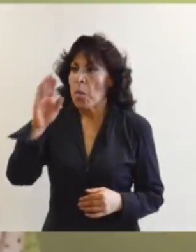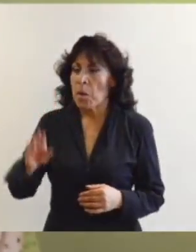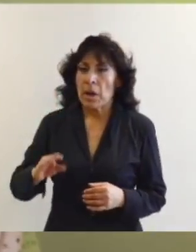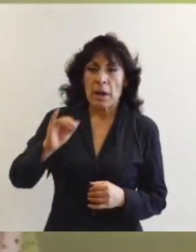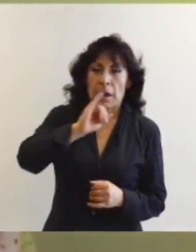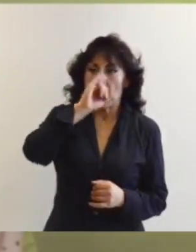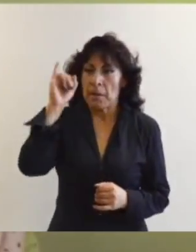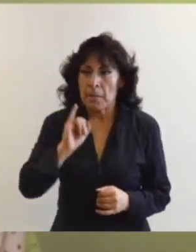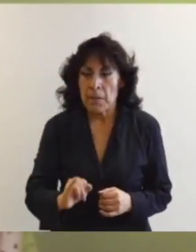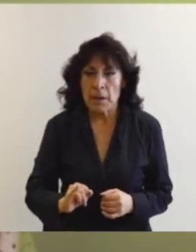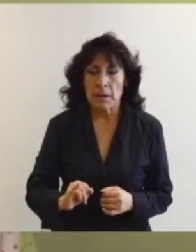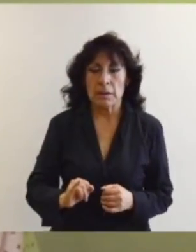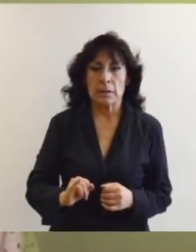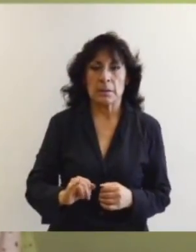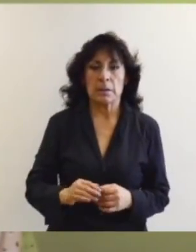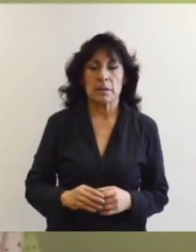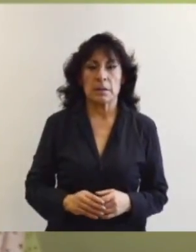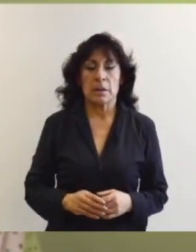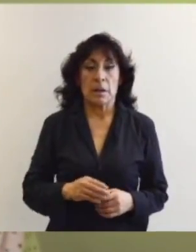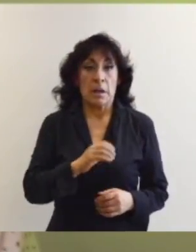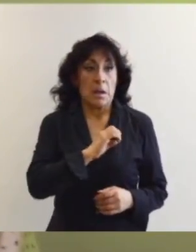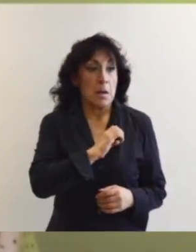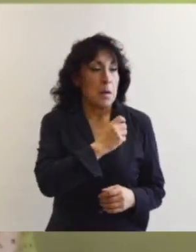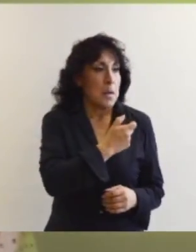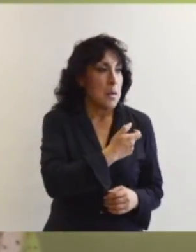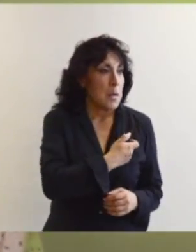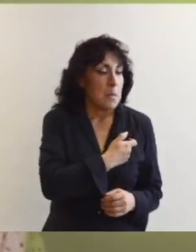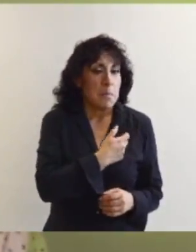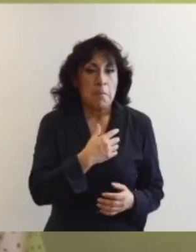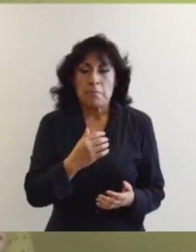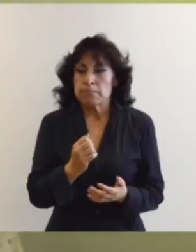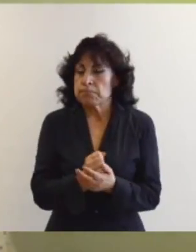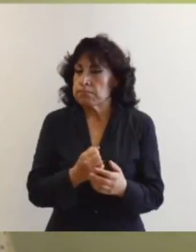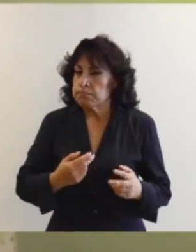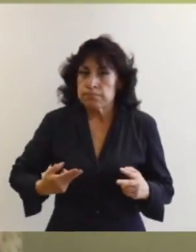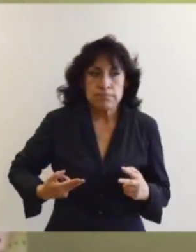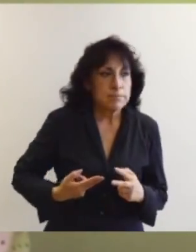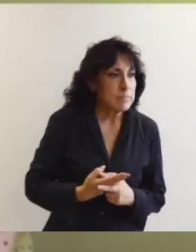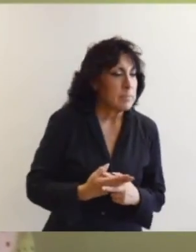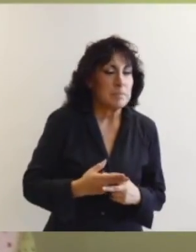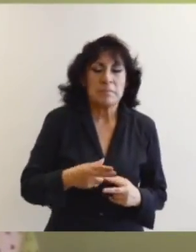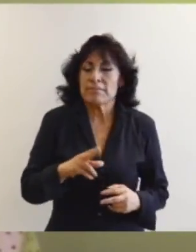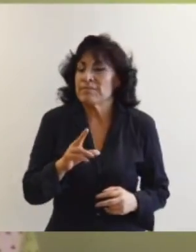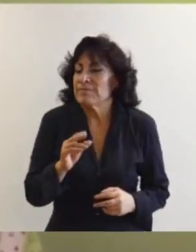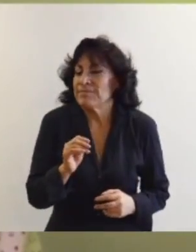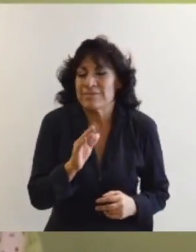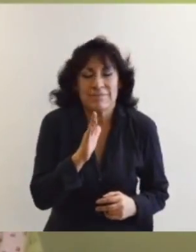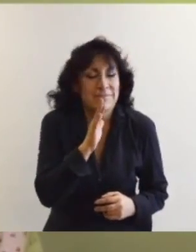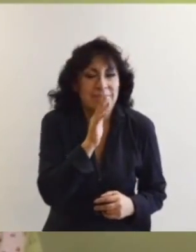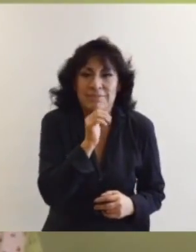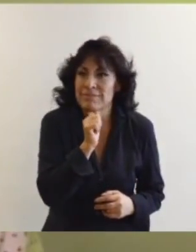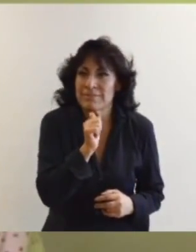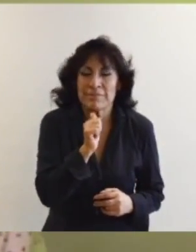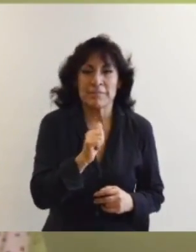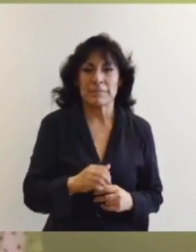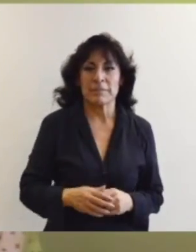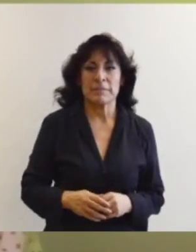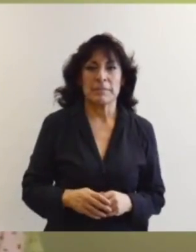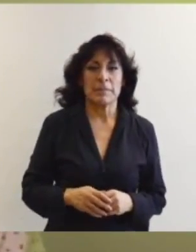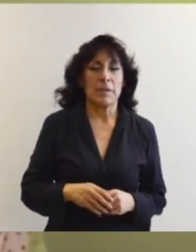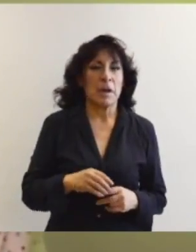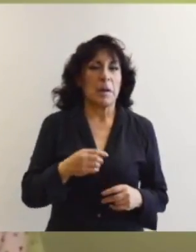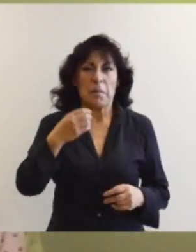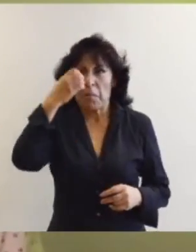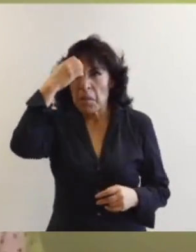Ni morirá nunca. Los españoles no lograron matarlo. No